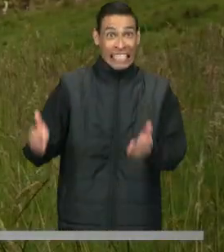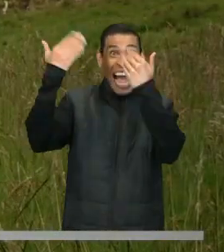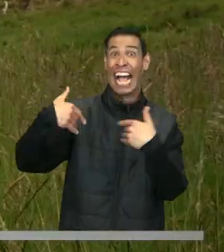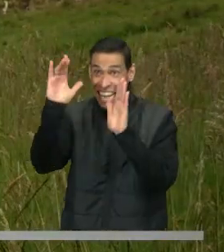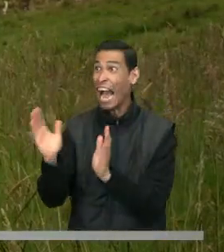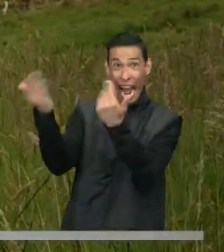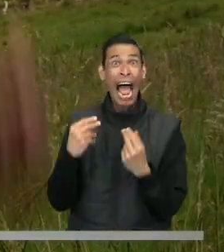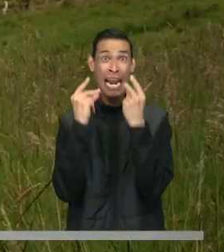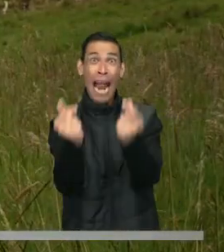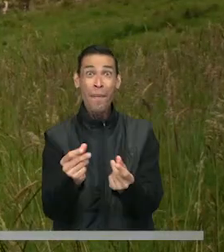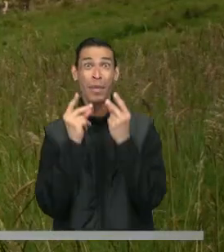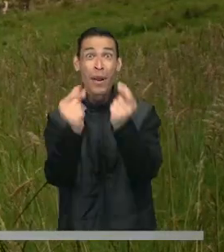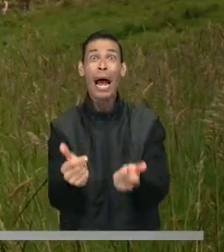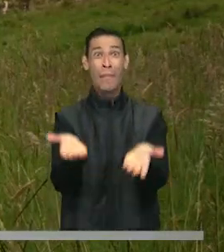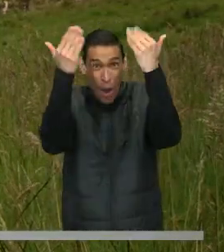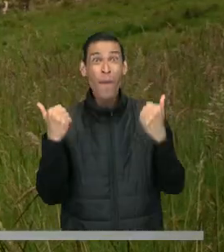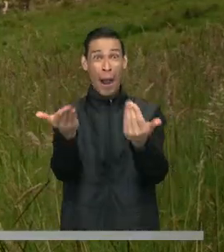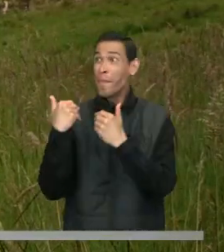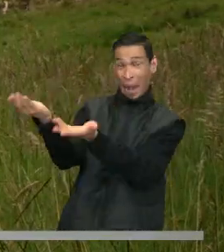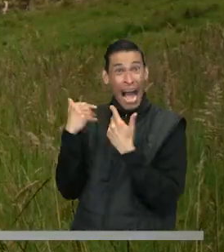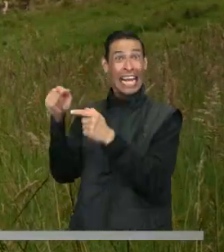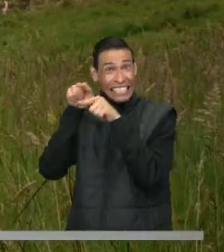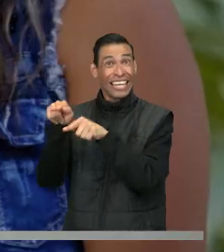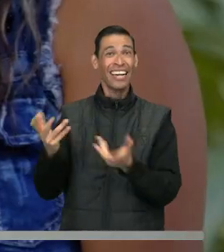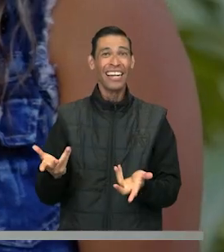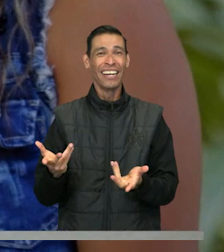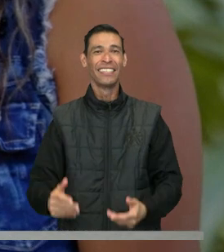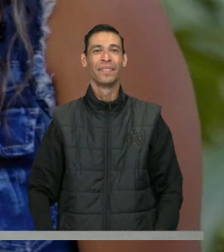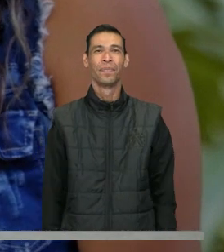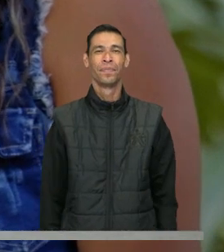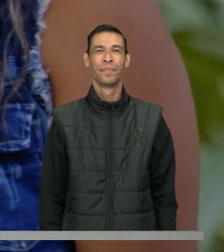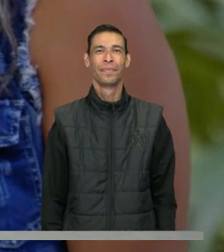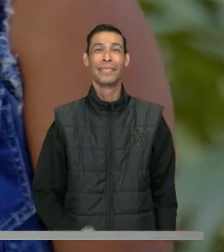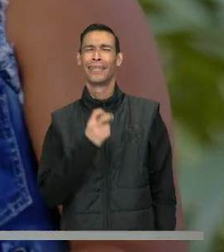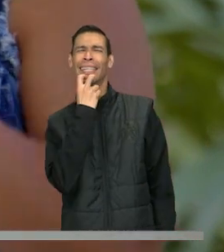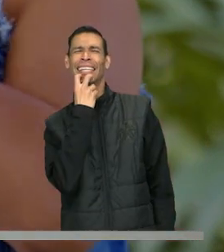llegando. ¡Rápido! ¡Rápido! ¡Llegó, llegó, llegó!